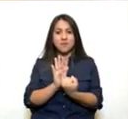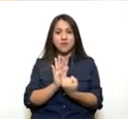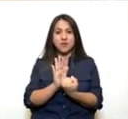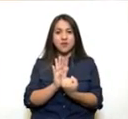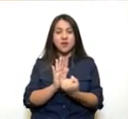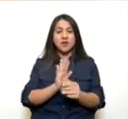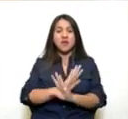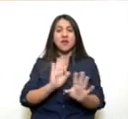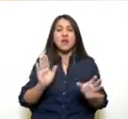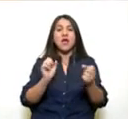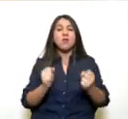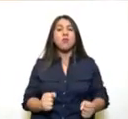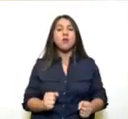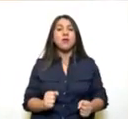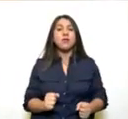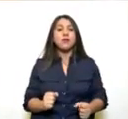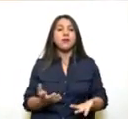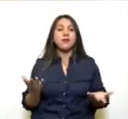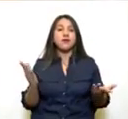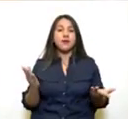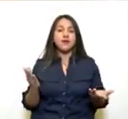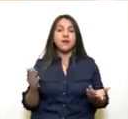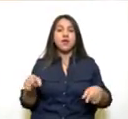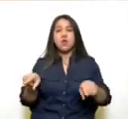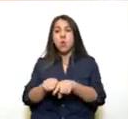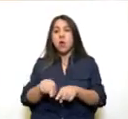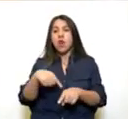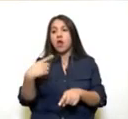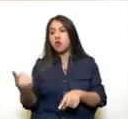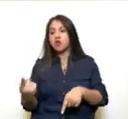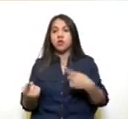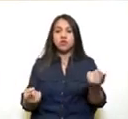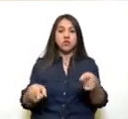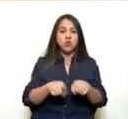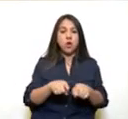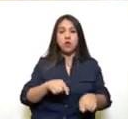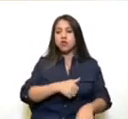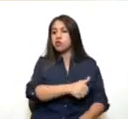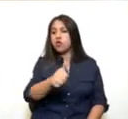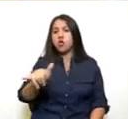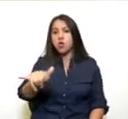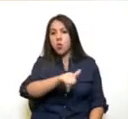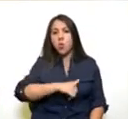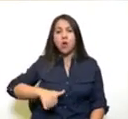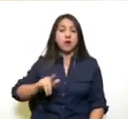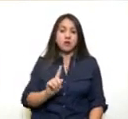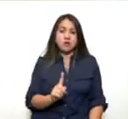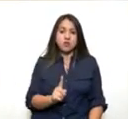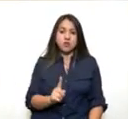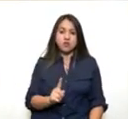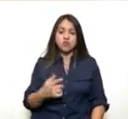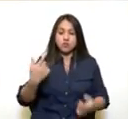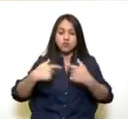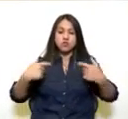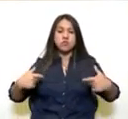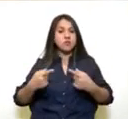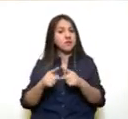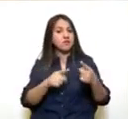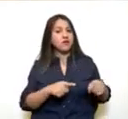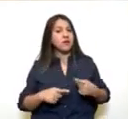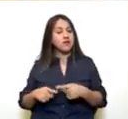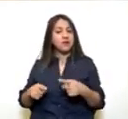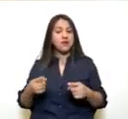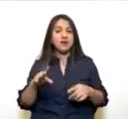nadie puede ser igual al otro creo que la diversidad en cada una de esas